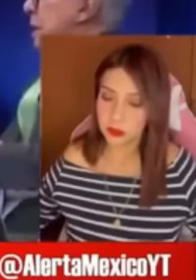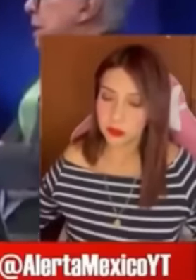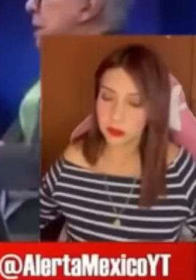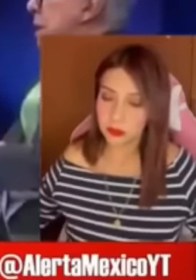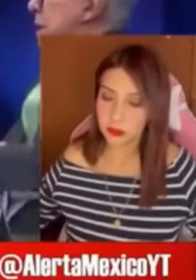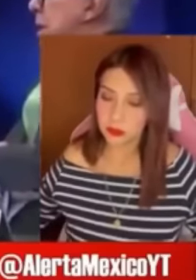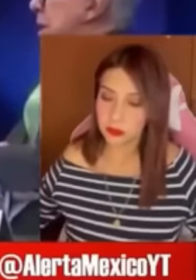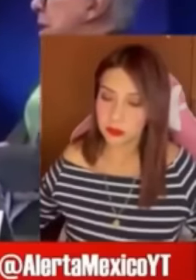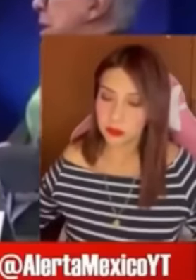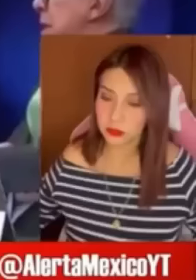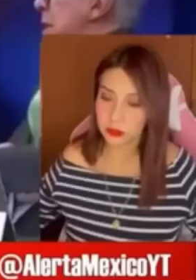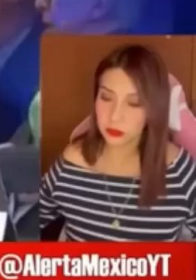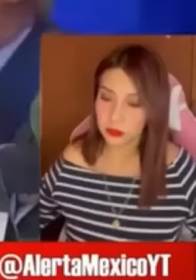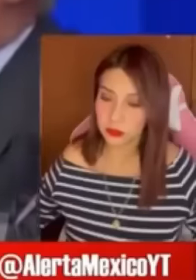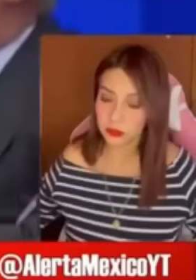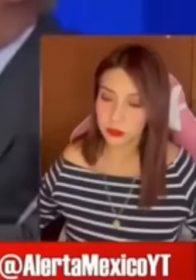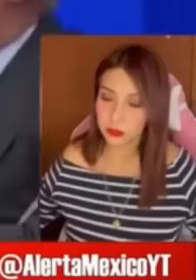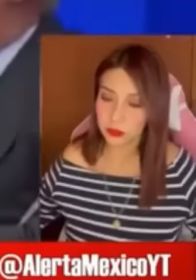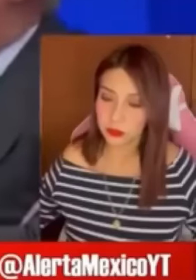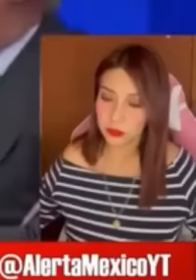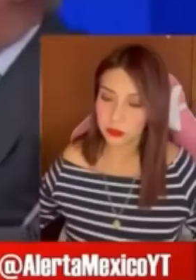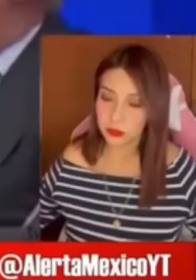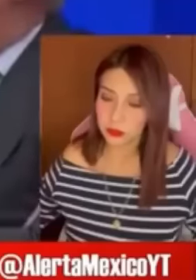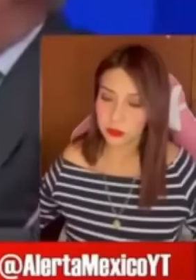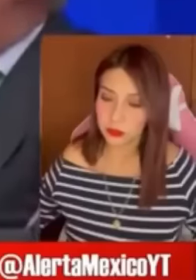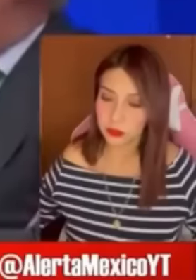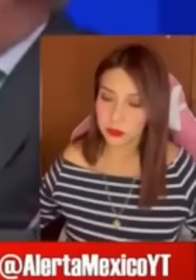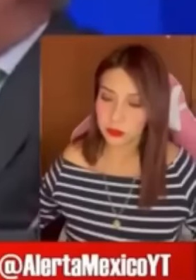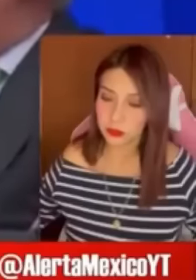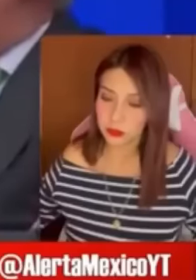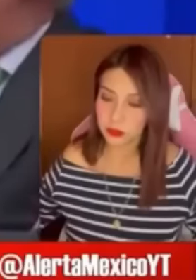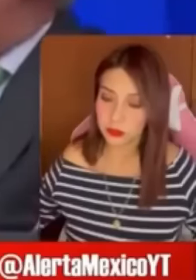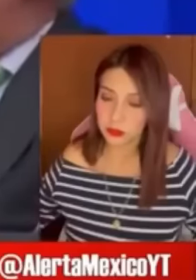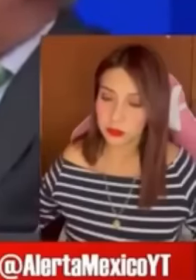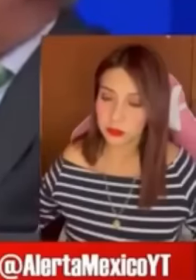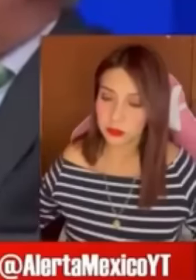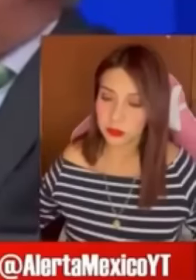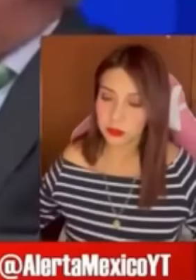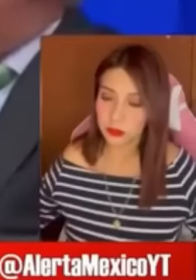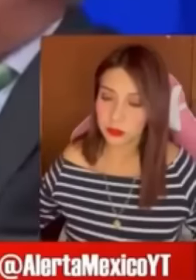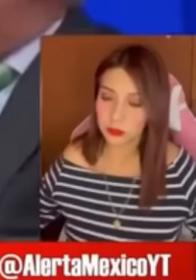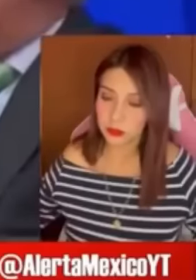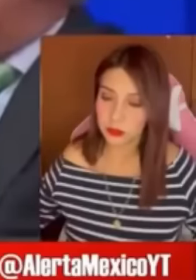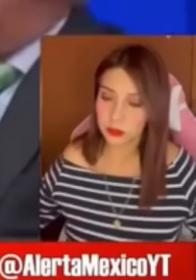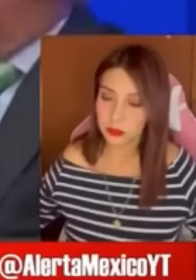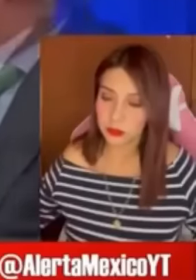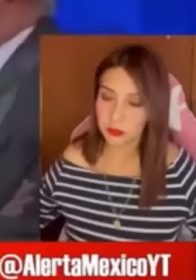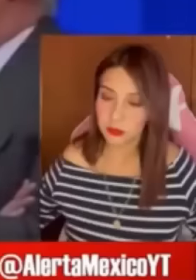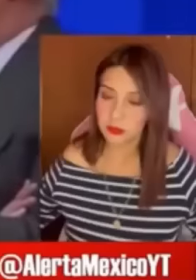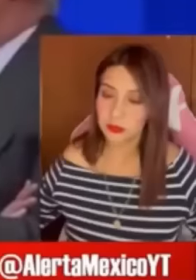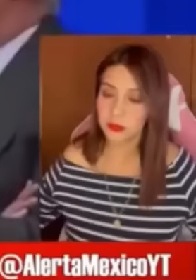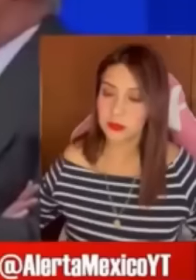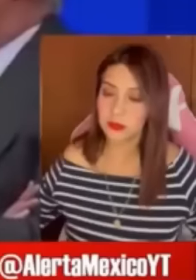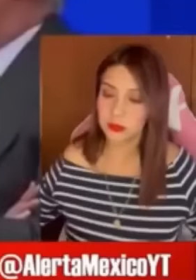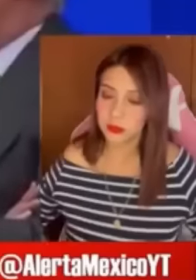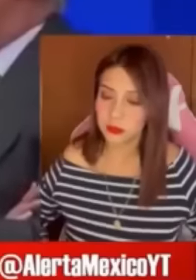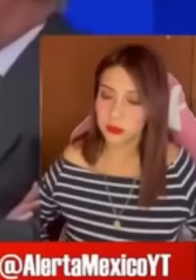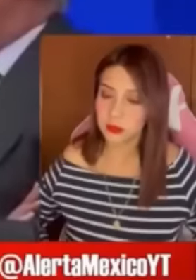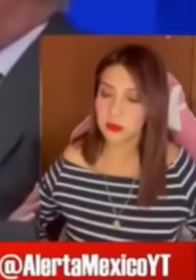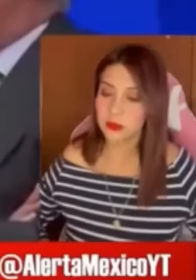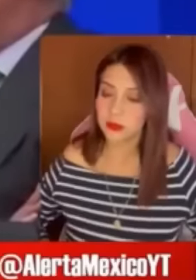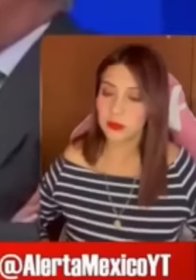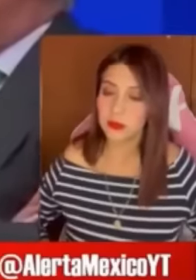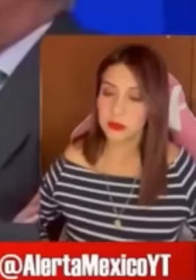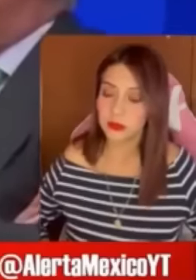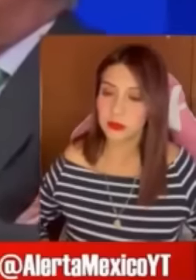Entonces, ese es tu punto de partida, y vas a estar hablando con el presidente que lo hizo, a diferencia de hace 6 años. Claro. Que